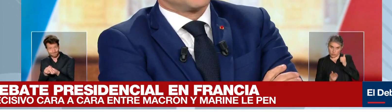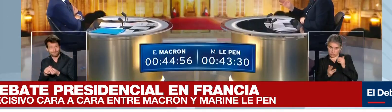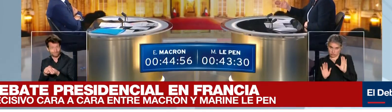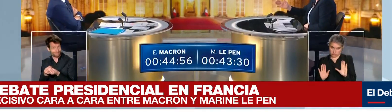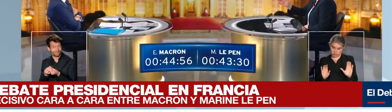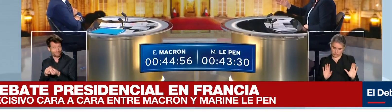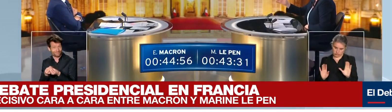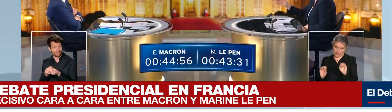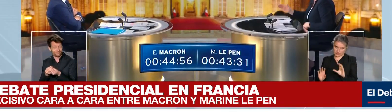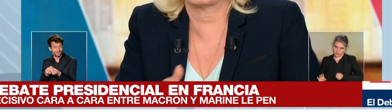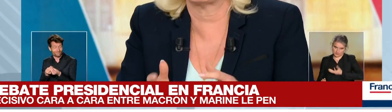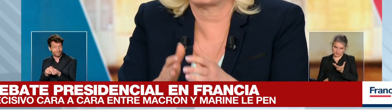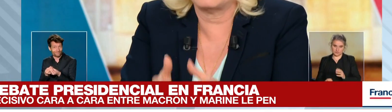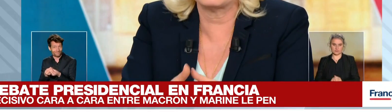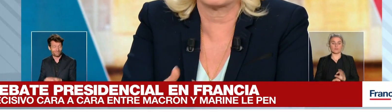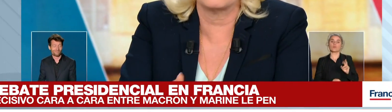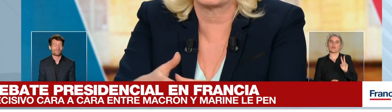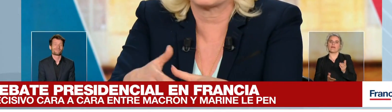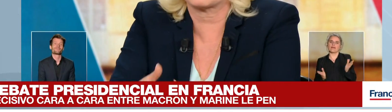Déjela hablar, por favor. Pero es cierto.